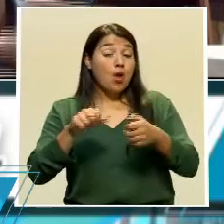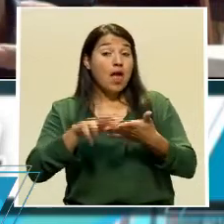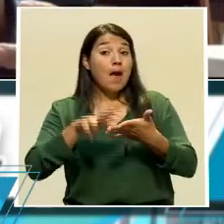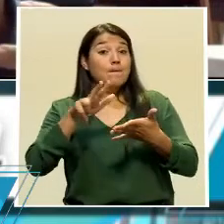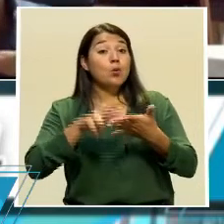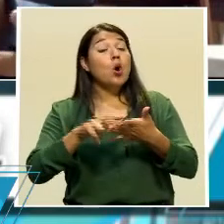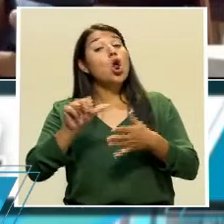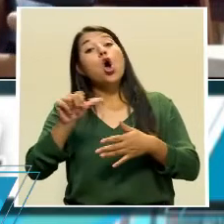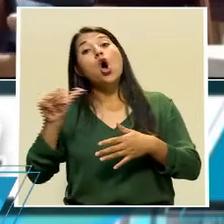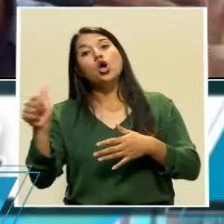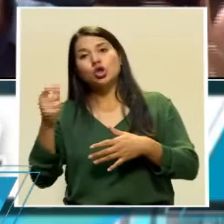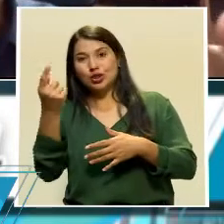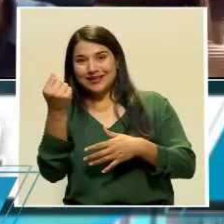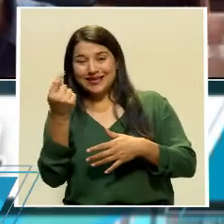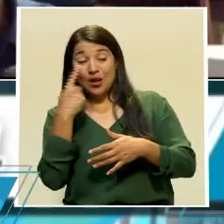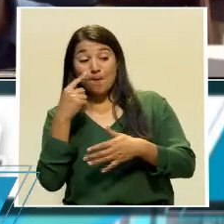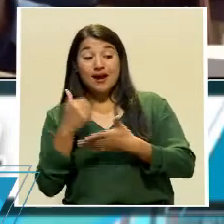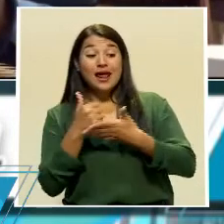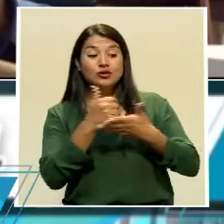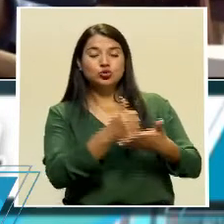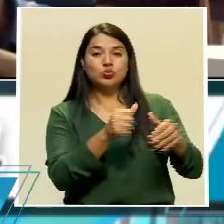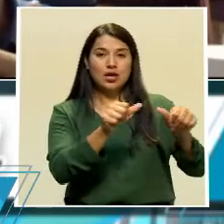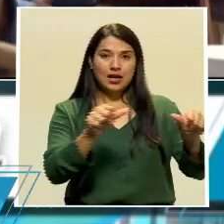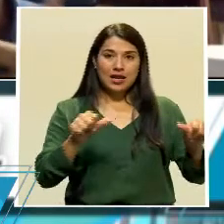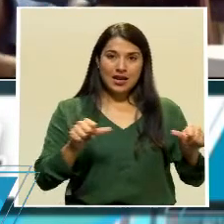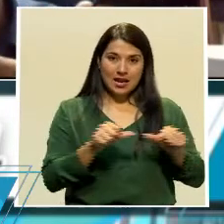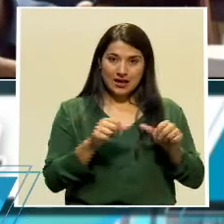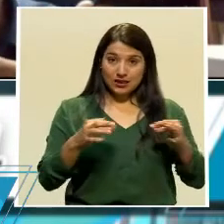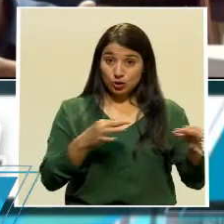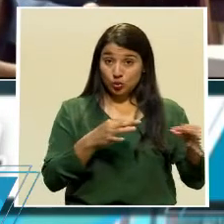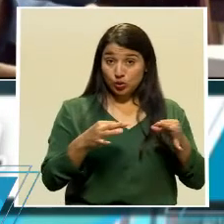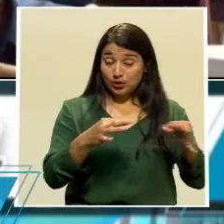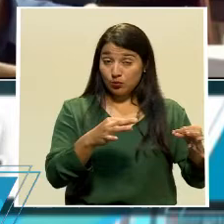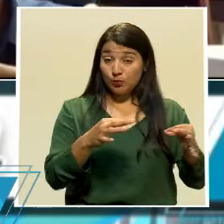turismo. Y aquí es donde el gobierno, entonces,